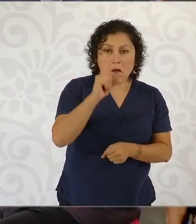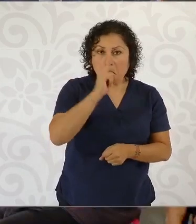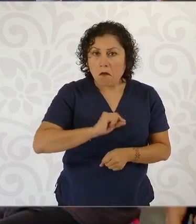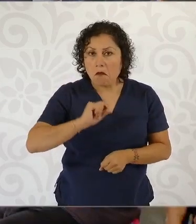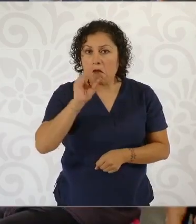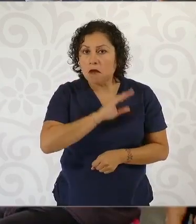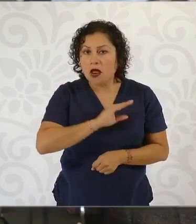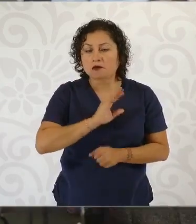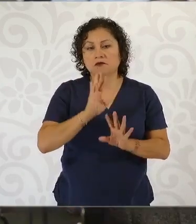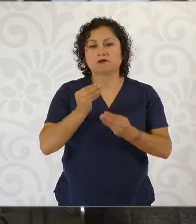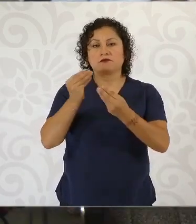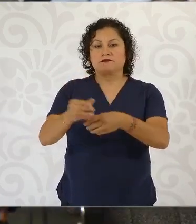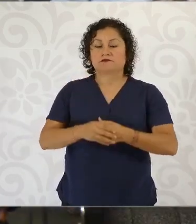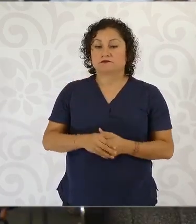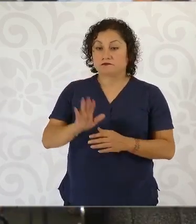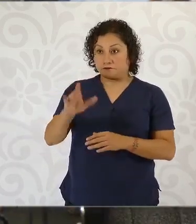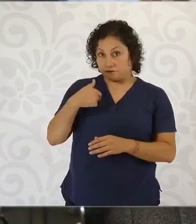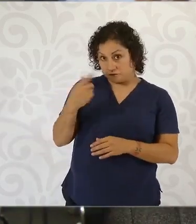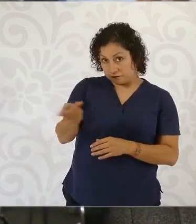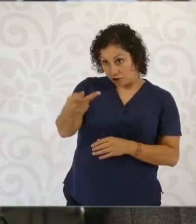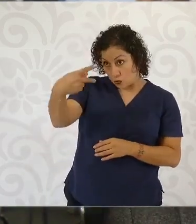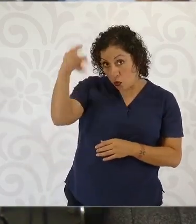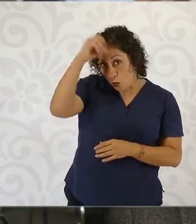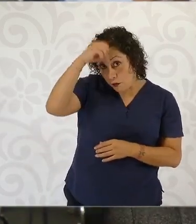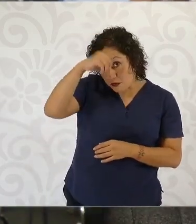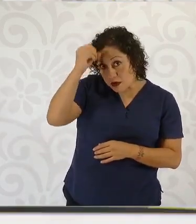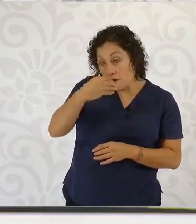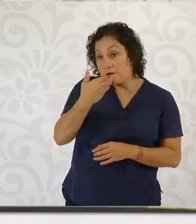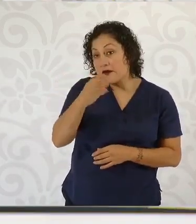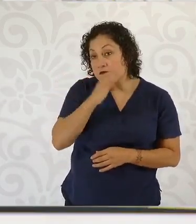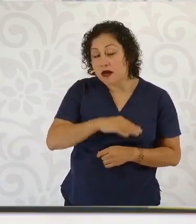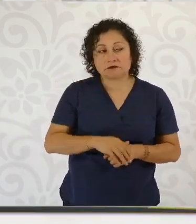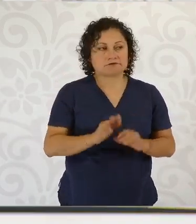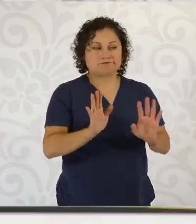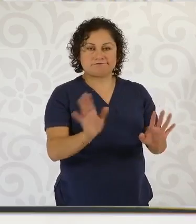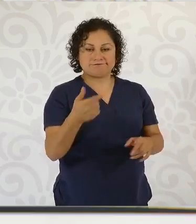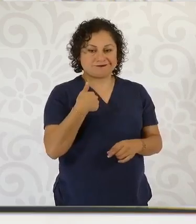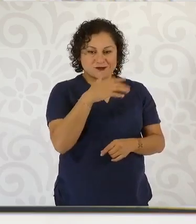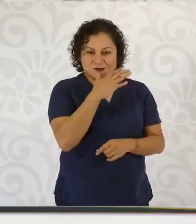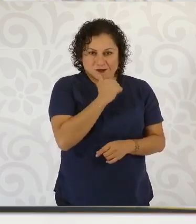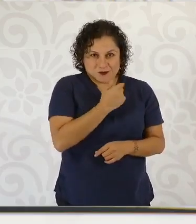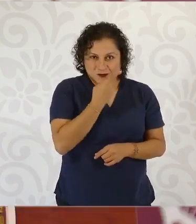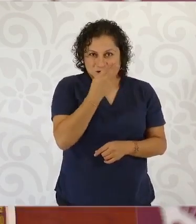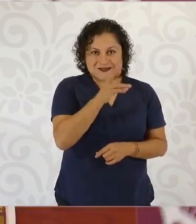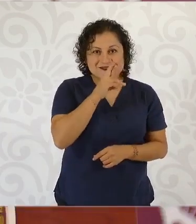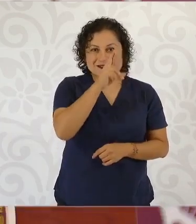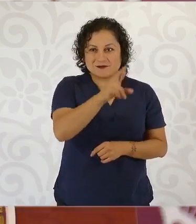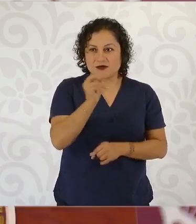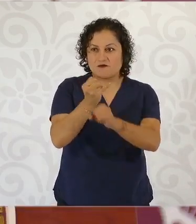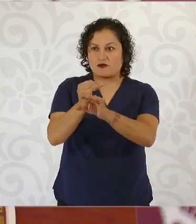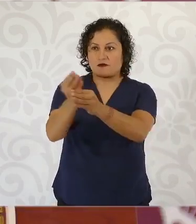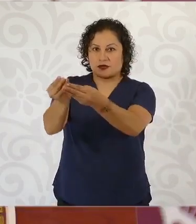¿Le parece correcto que hayan recibido estos Pues no puedo contratos? decir si es correcto o incorrecto si no hemos checado la información que ustedes